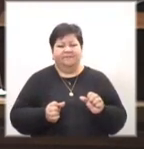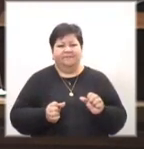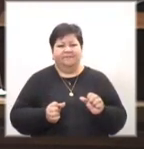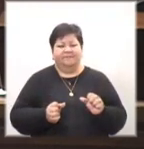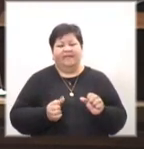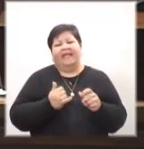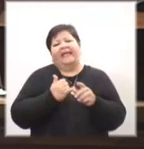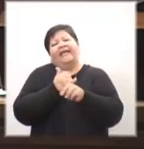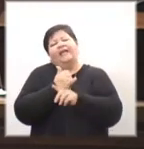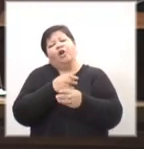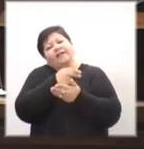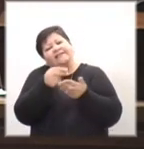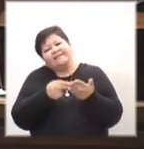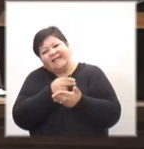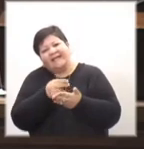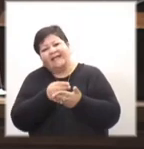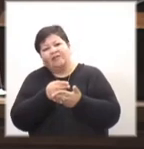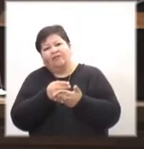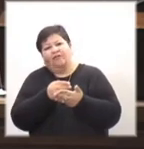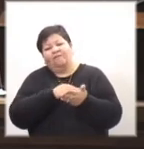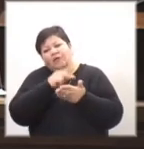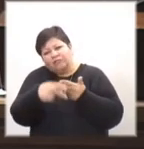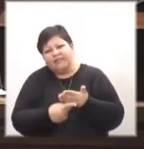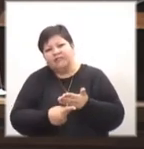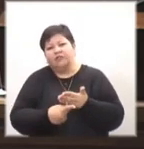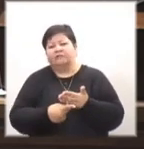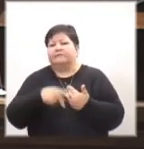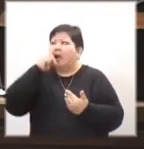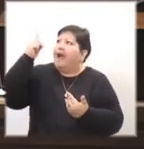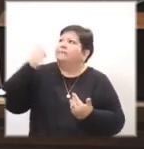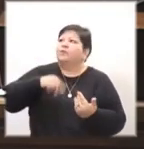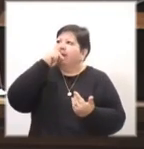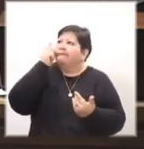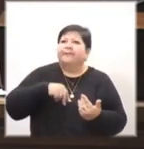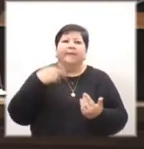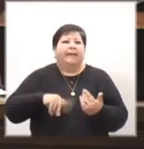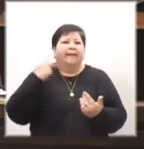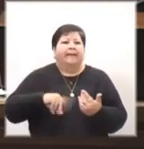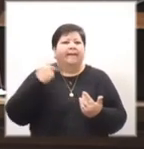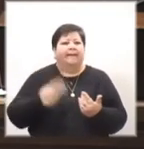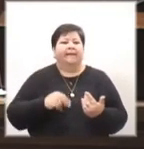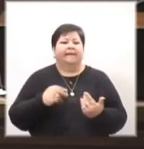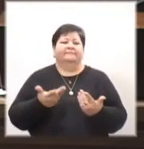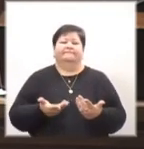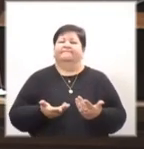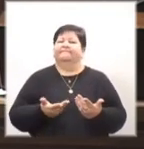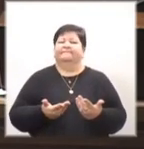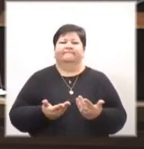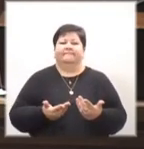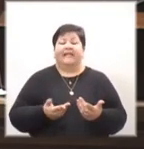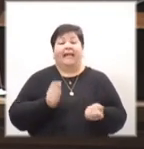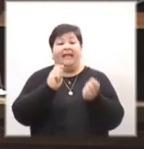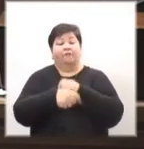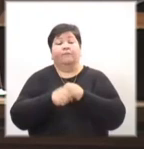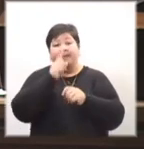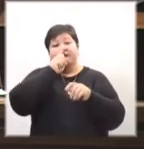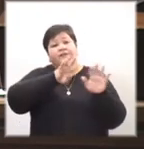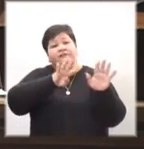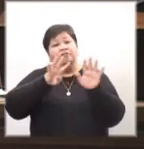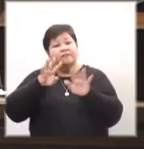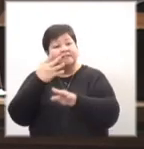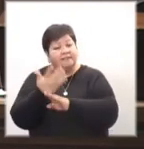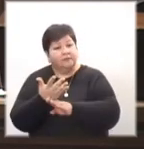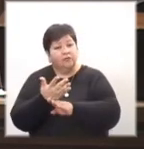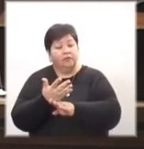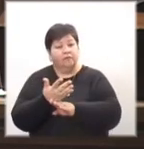Errores de diseño que subsanan a las apuradas y a medias. La reforma de 1995